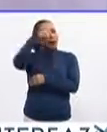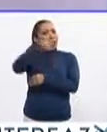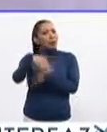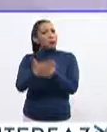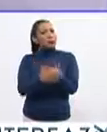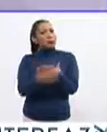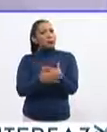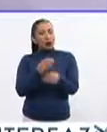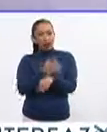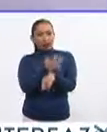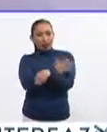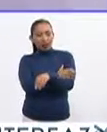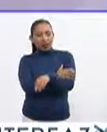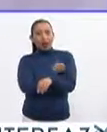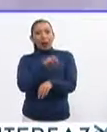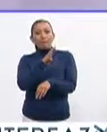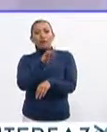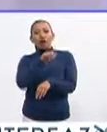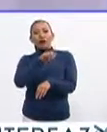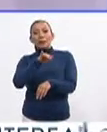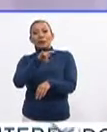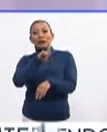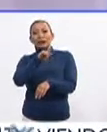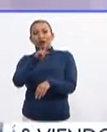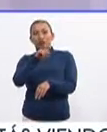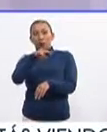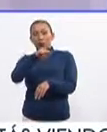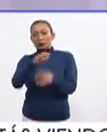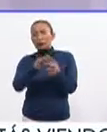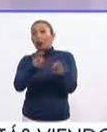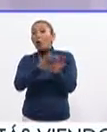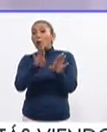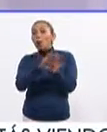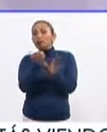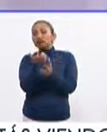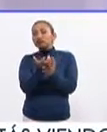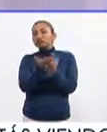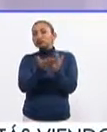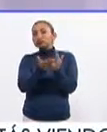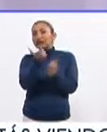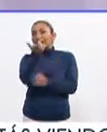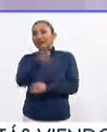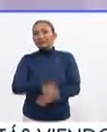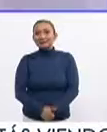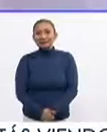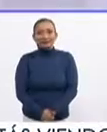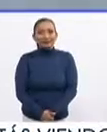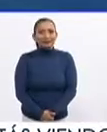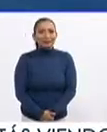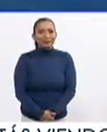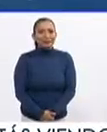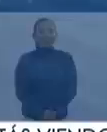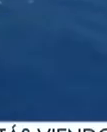país. Nuestra compañera Bonnie Moctezuma nos cuenta cómo va a estar acomodado el presupuesto.